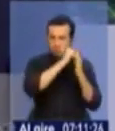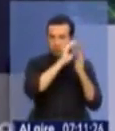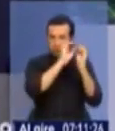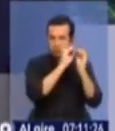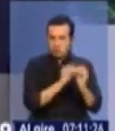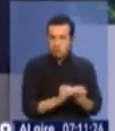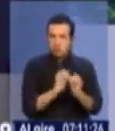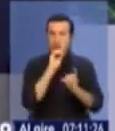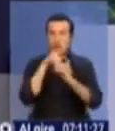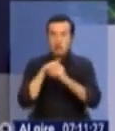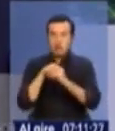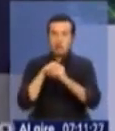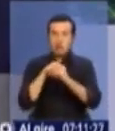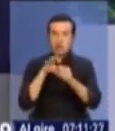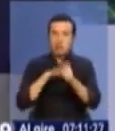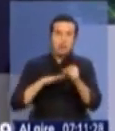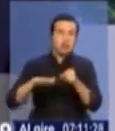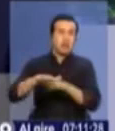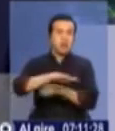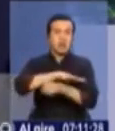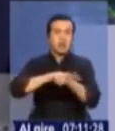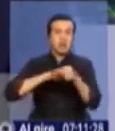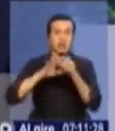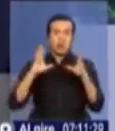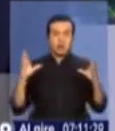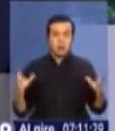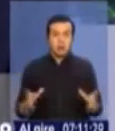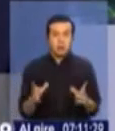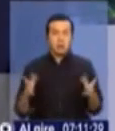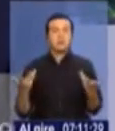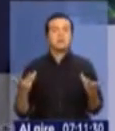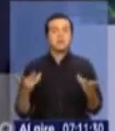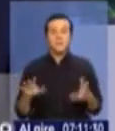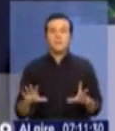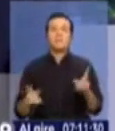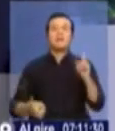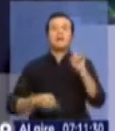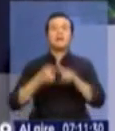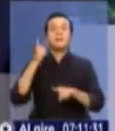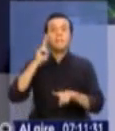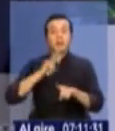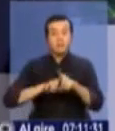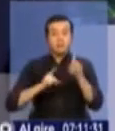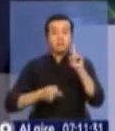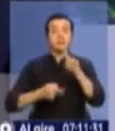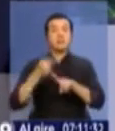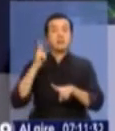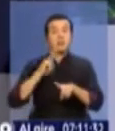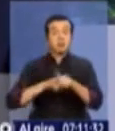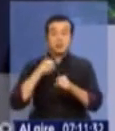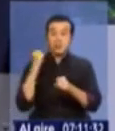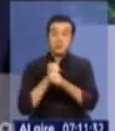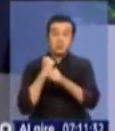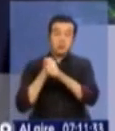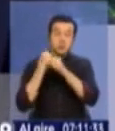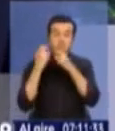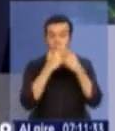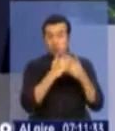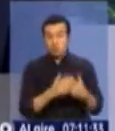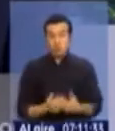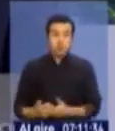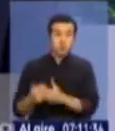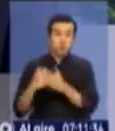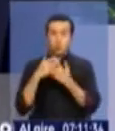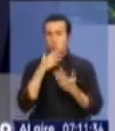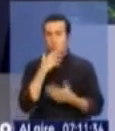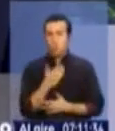fuera del tirón festival off es la primera vez creo que vamos a trabajar juntos todos me parece que es extraordinario